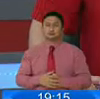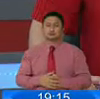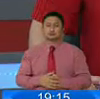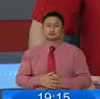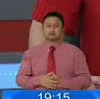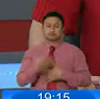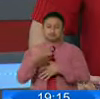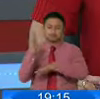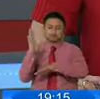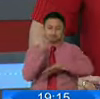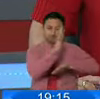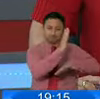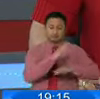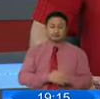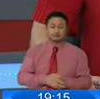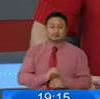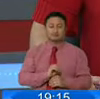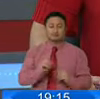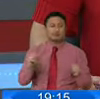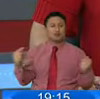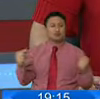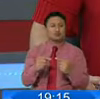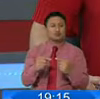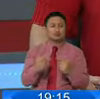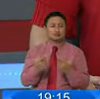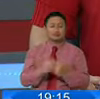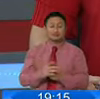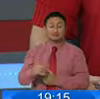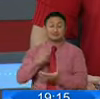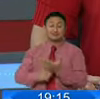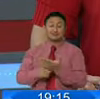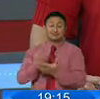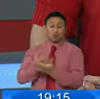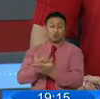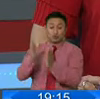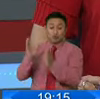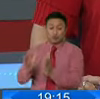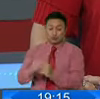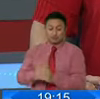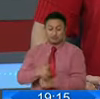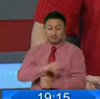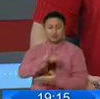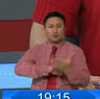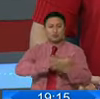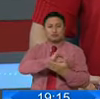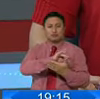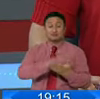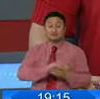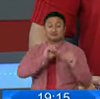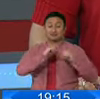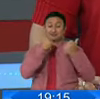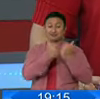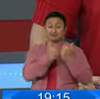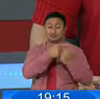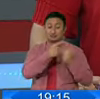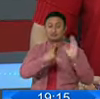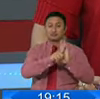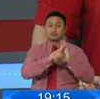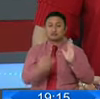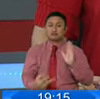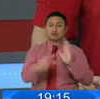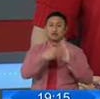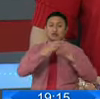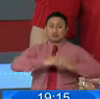En otro ámbito de la información, discrepancias entre analistas económicos ante la aprobación por parte de la Asamblea Nacional de la Ley de